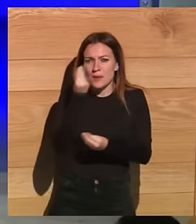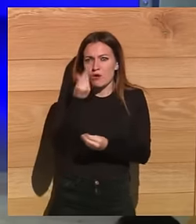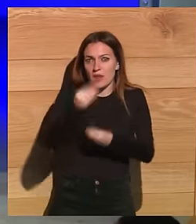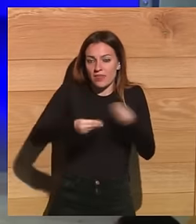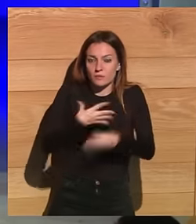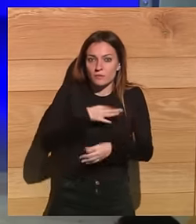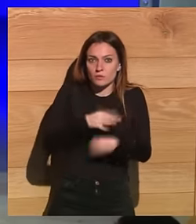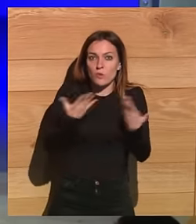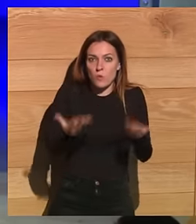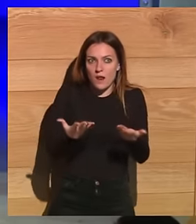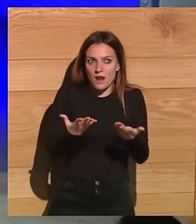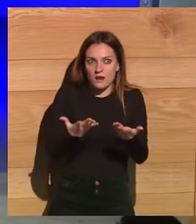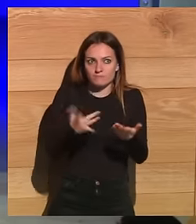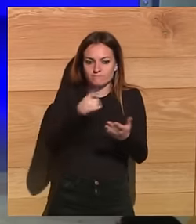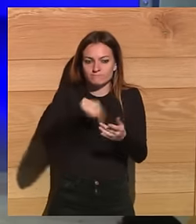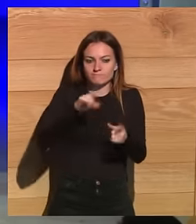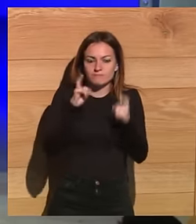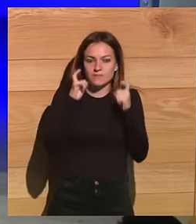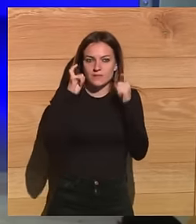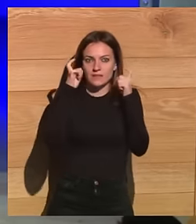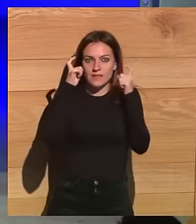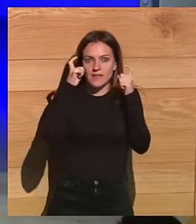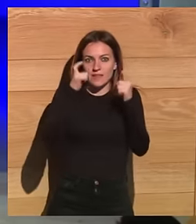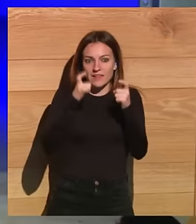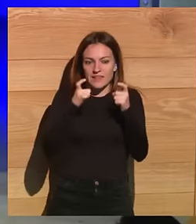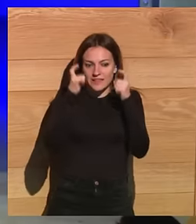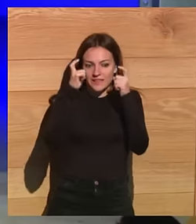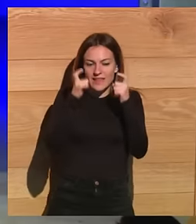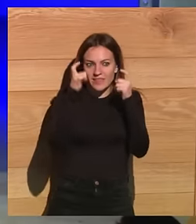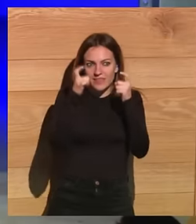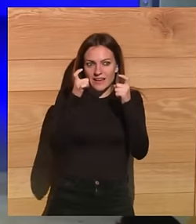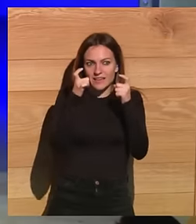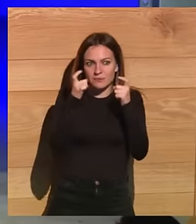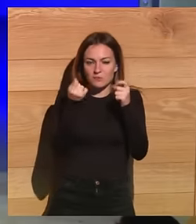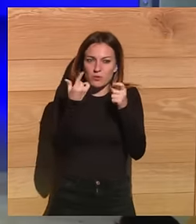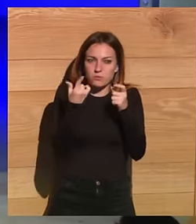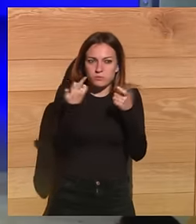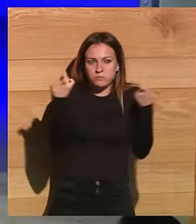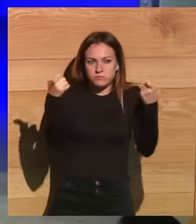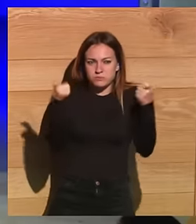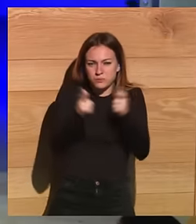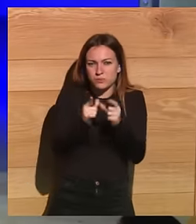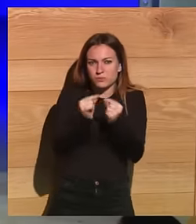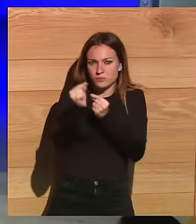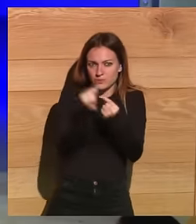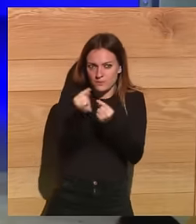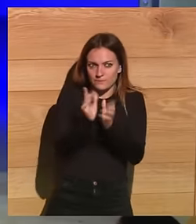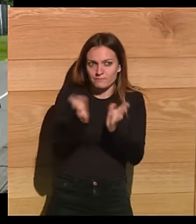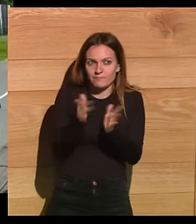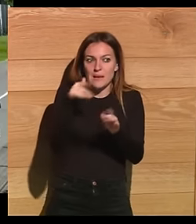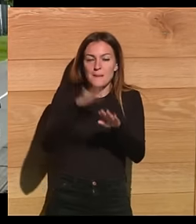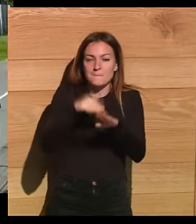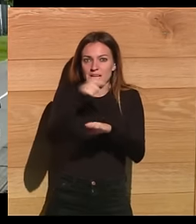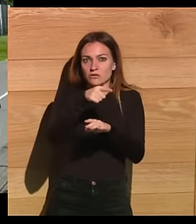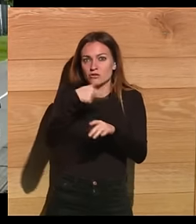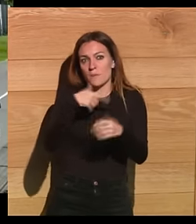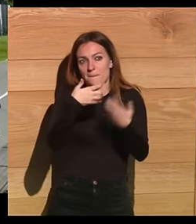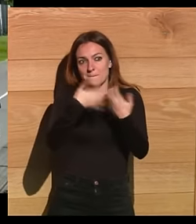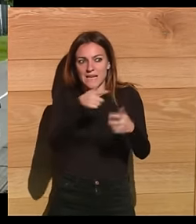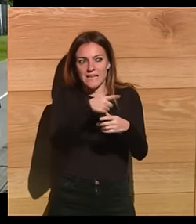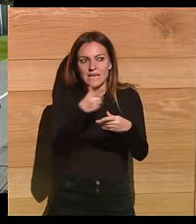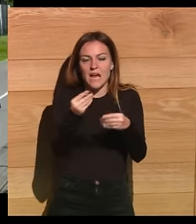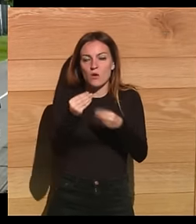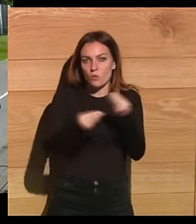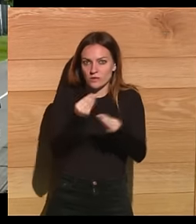es intentar reducir la escala. Para eso se utiliza esta gran máquina que nos